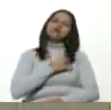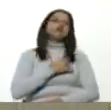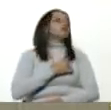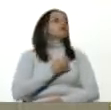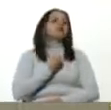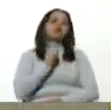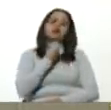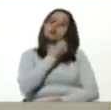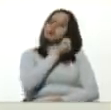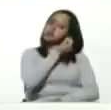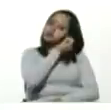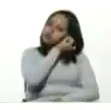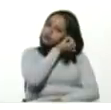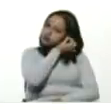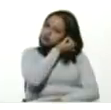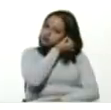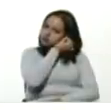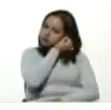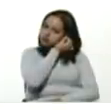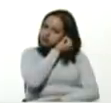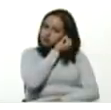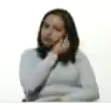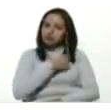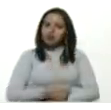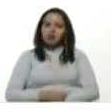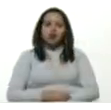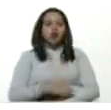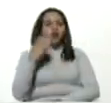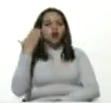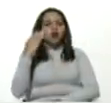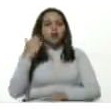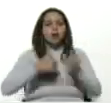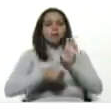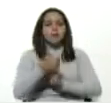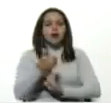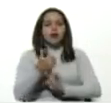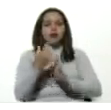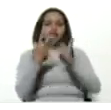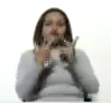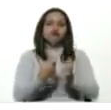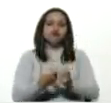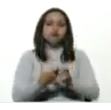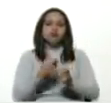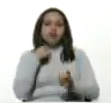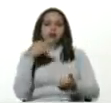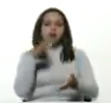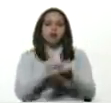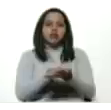Colombia registró hoy nuevo récord diario de muertes por coronavirus, pero no dicen cuántos.